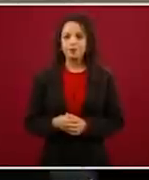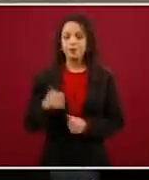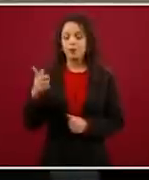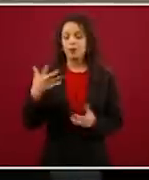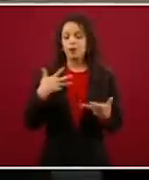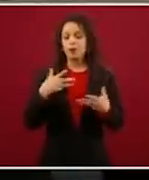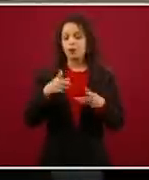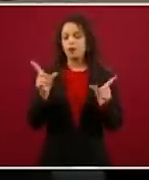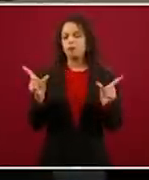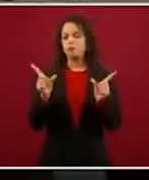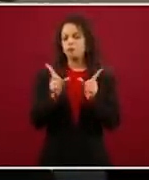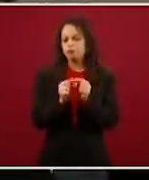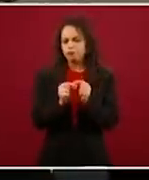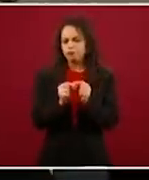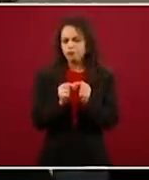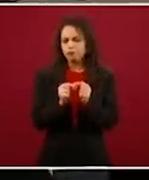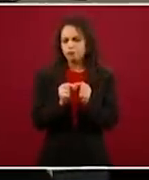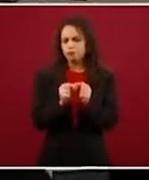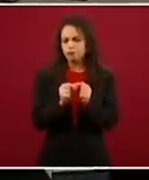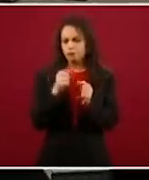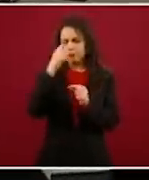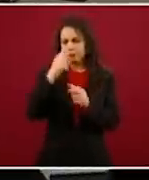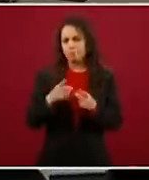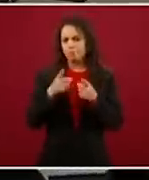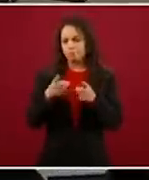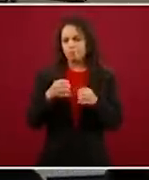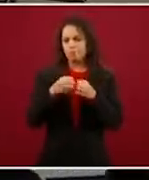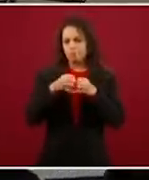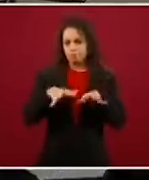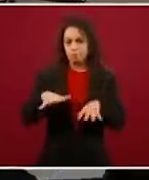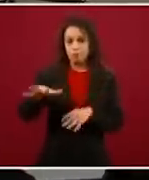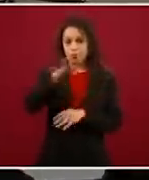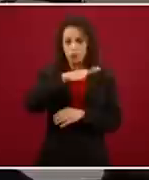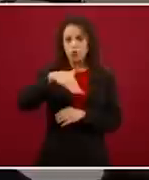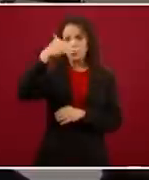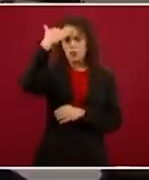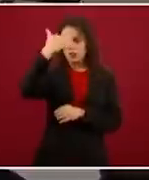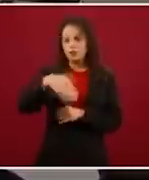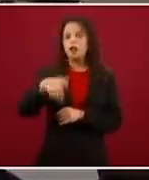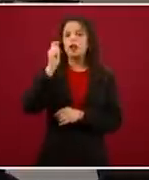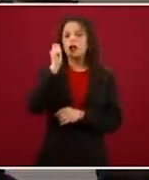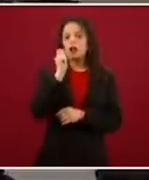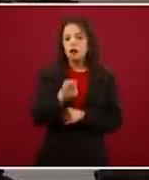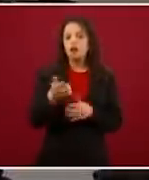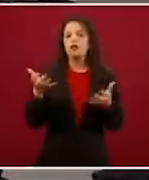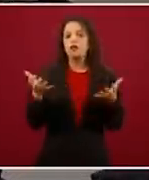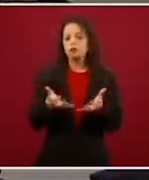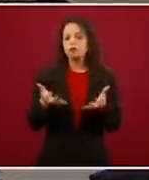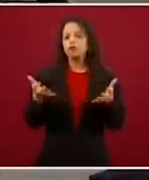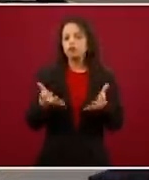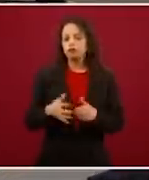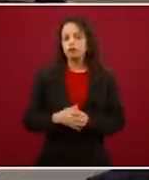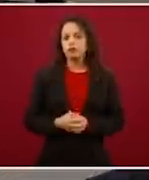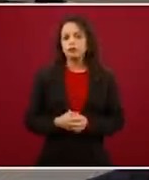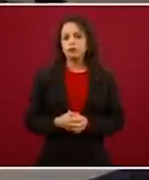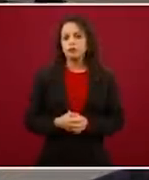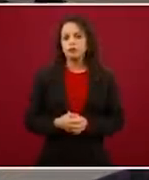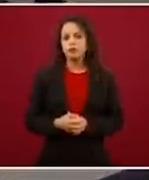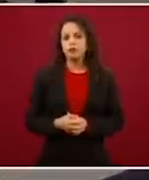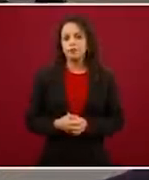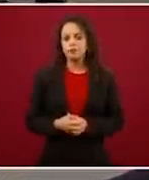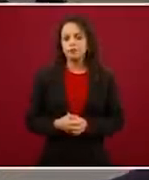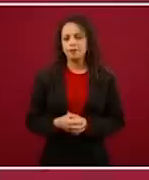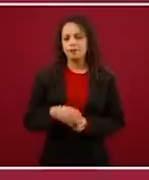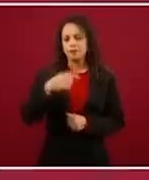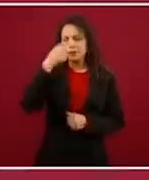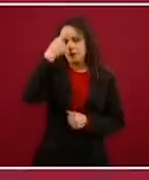resumen para que se sepa qué estamos haciendo con el propósito